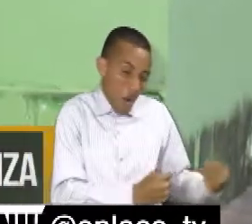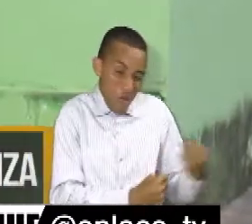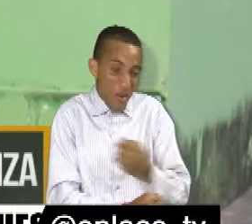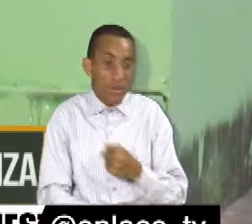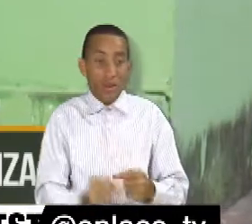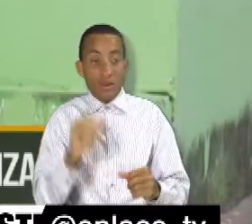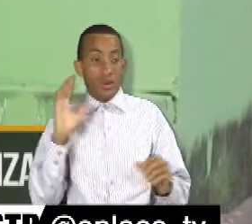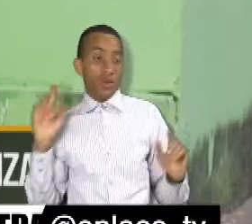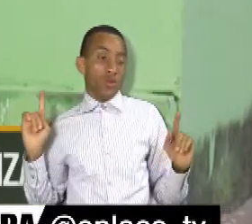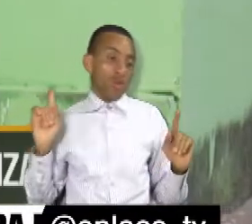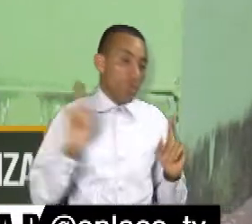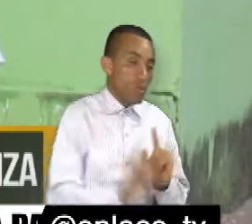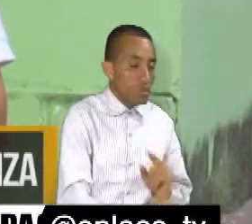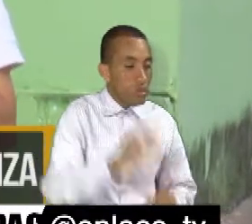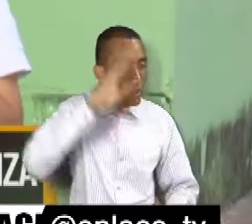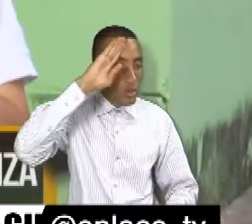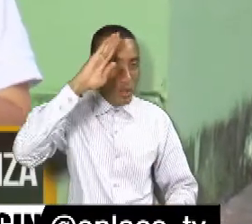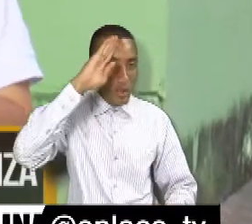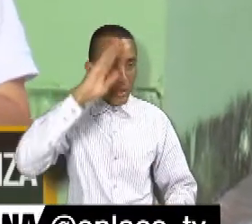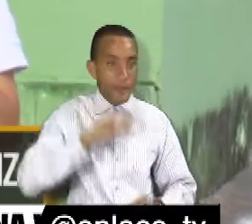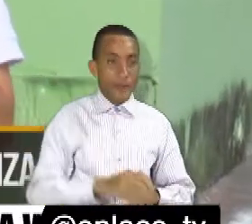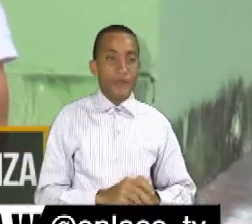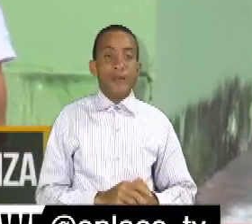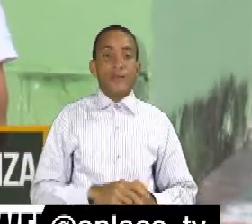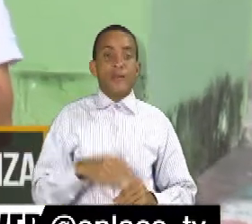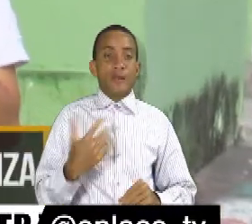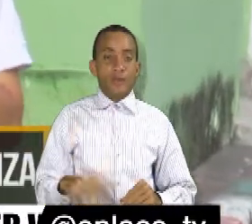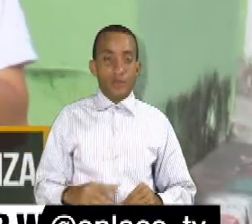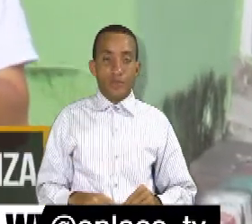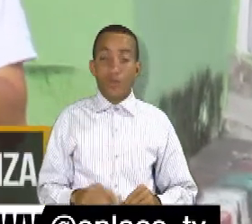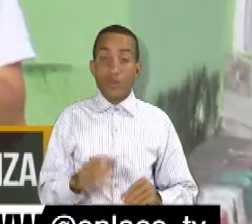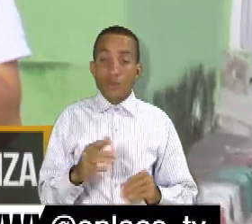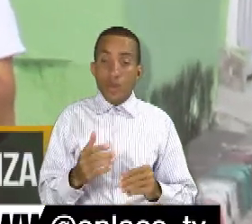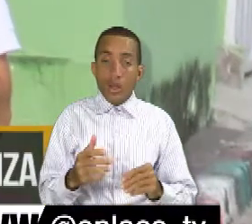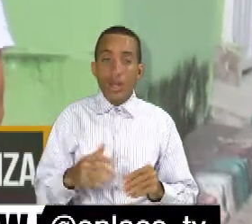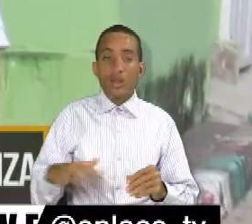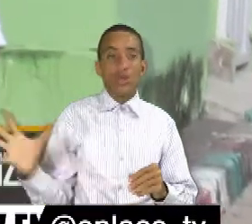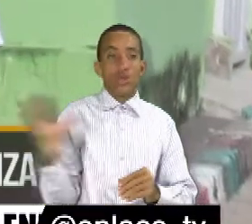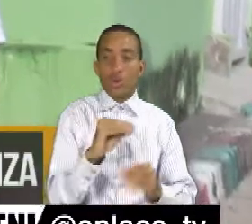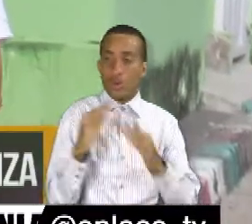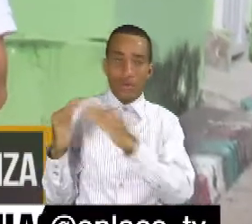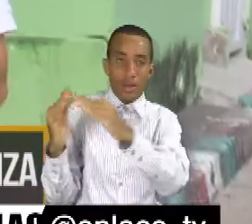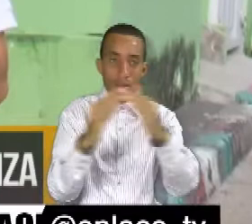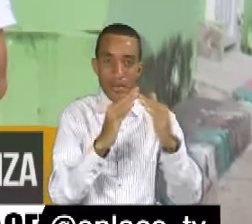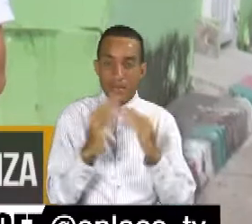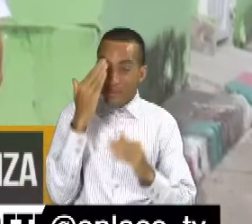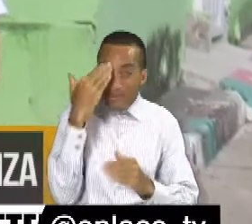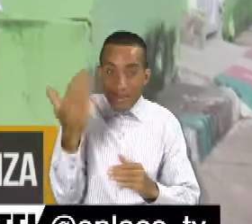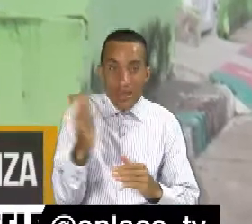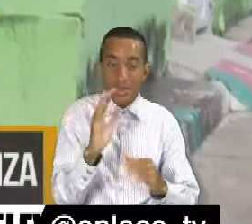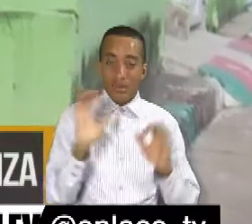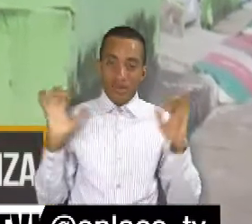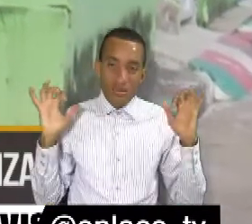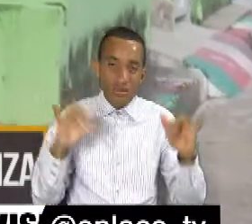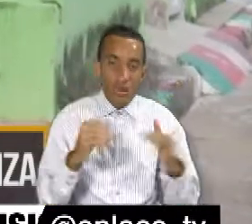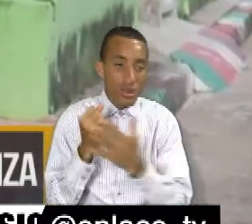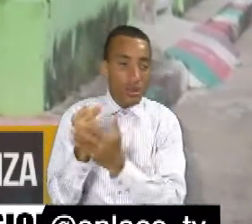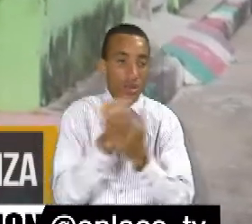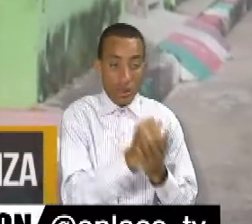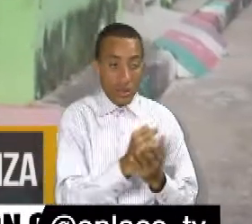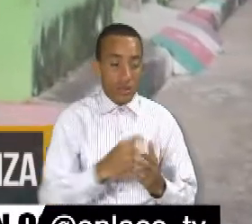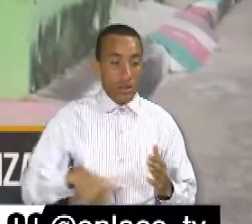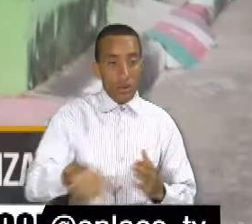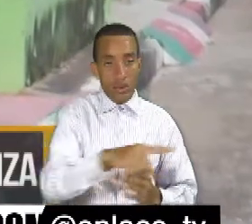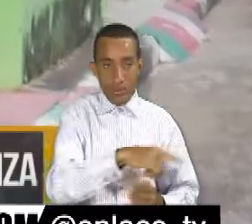medio de la situación tan compleja que se presentó aquí en el sector, los vecinos salieron precisamente a auxiliar a las víctimas de este robo, y fue en